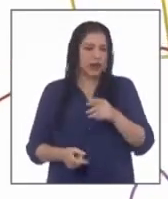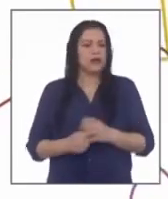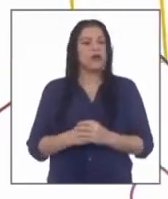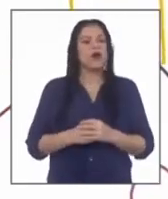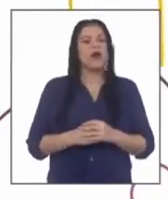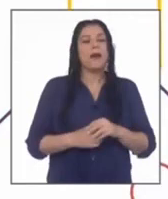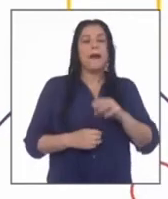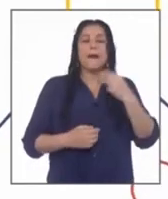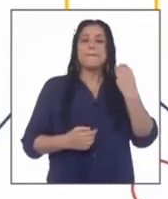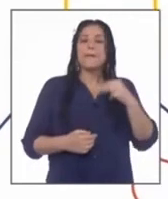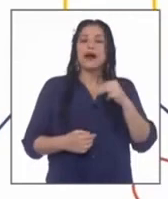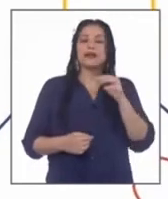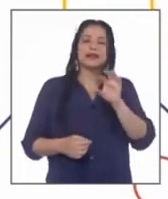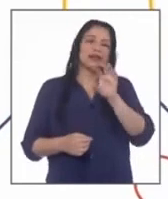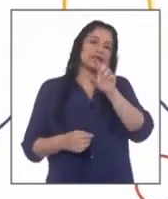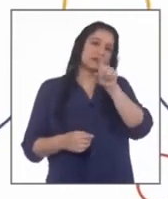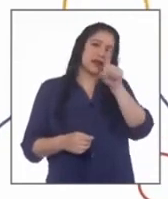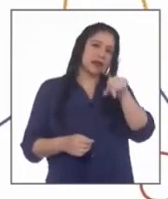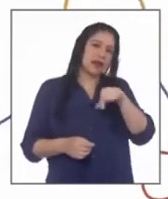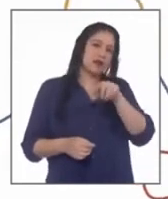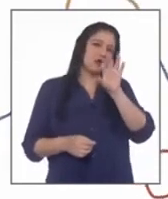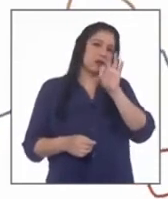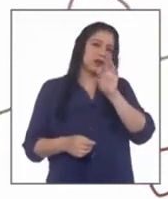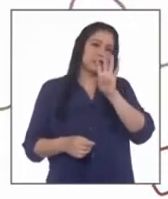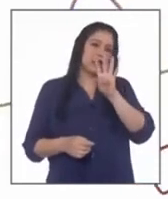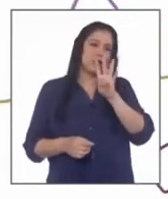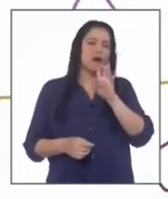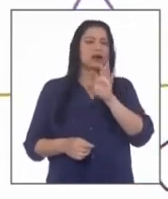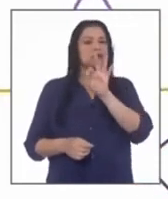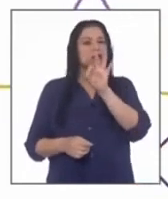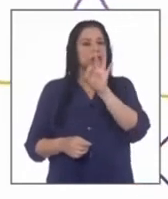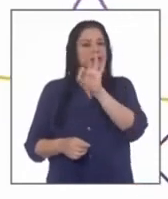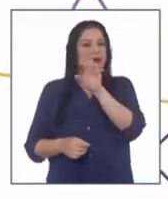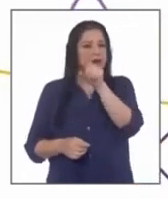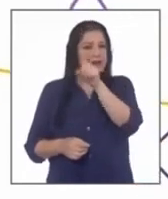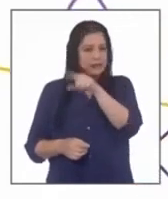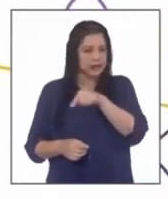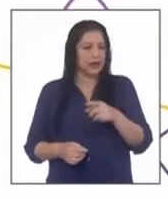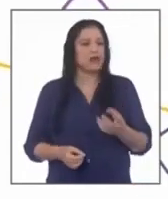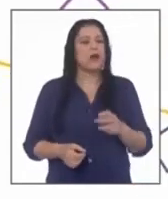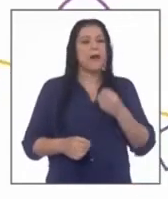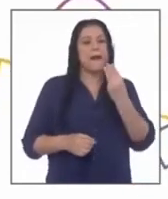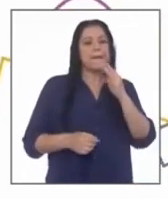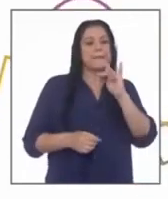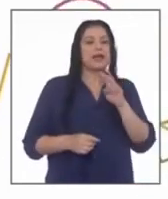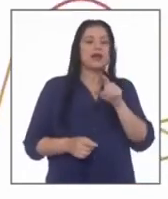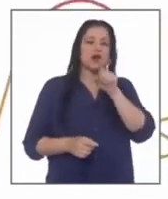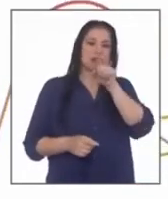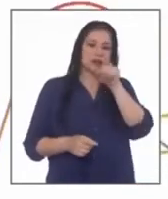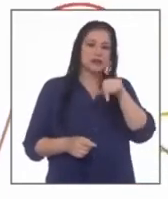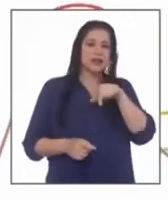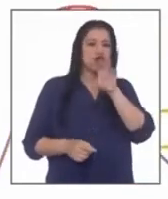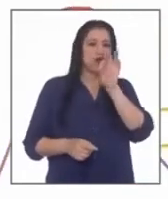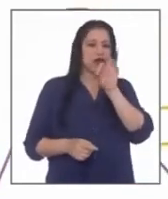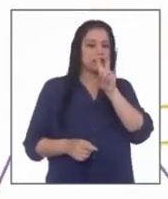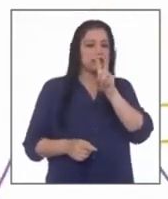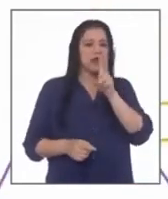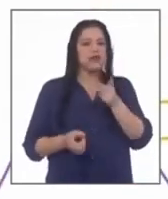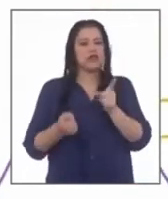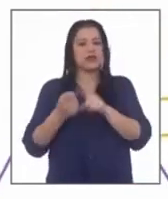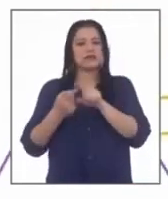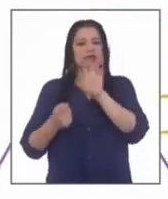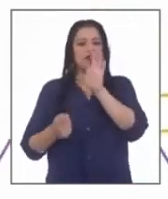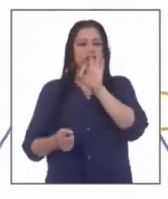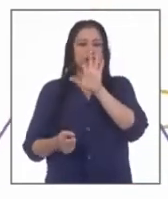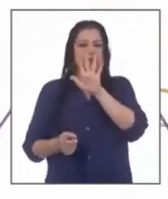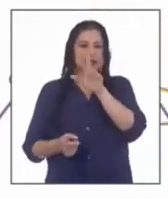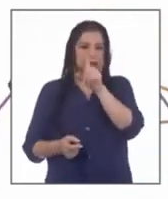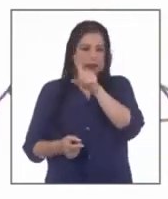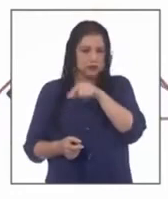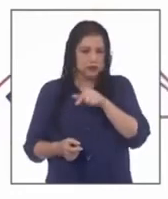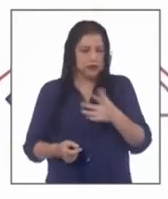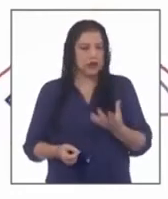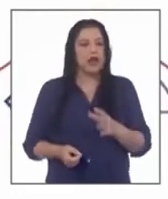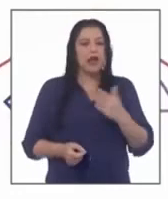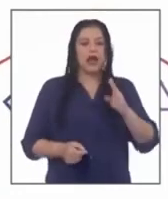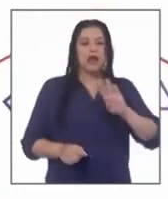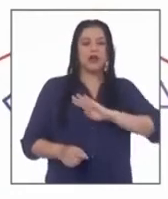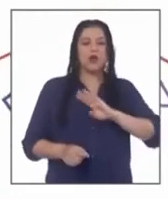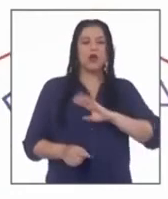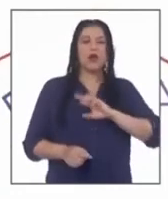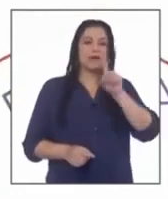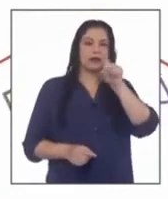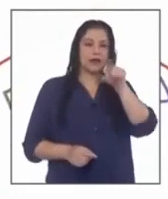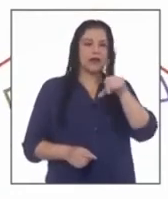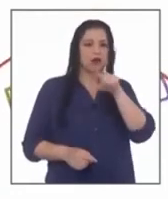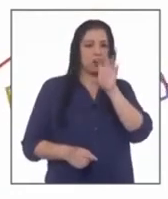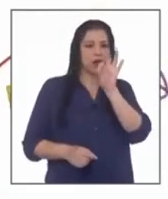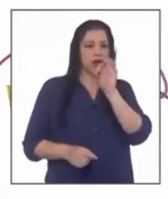Martes, intervalo cerrado desde 94 a 99. Miércoles, intervalo cerrado de 92 a 95. Y jueves,